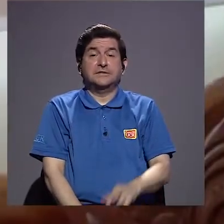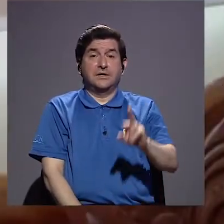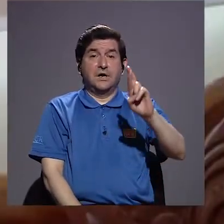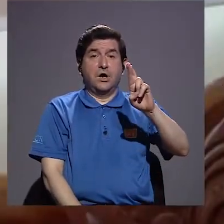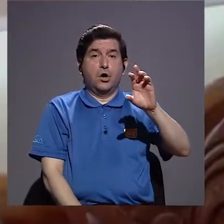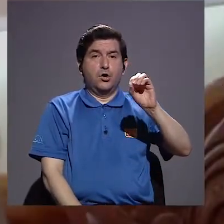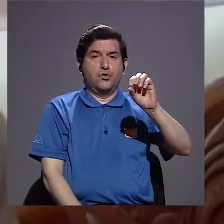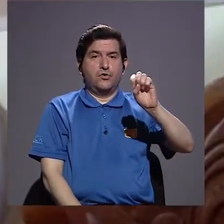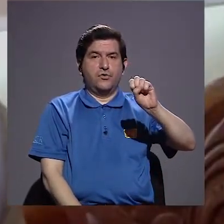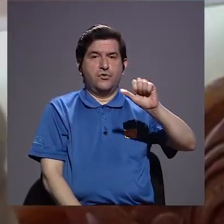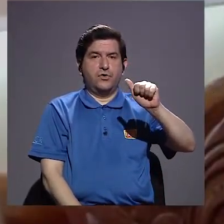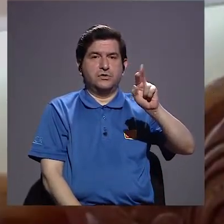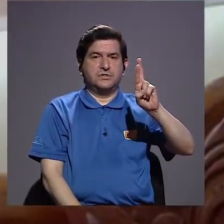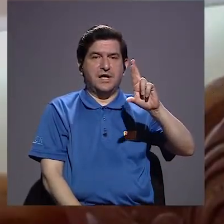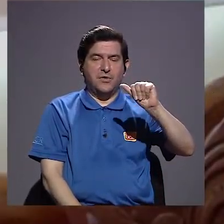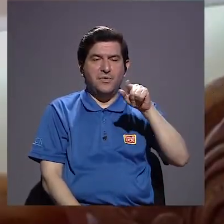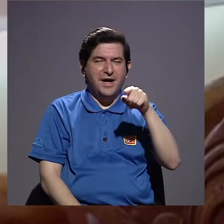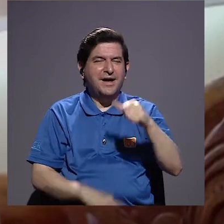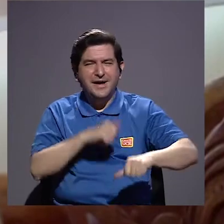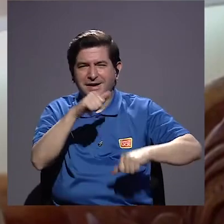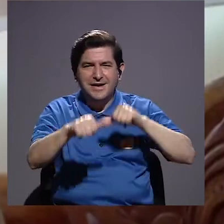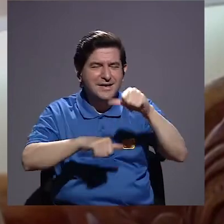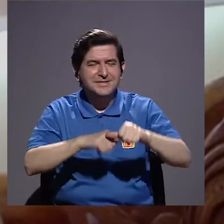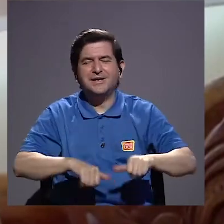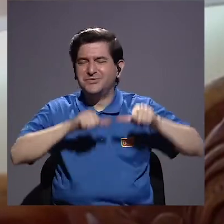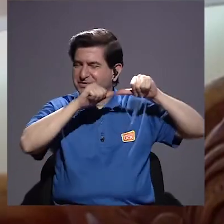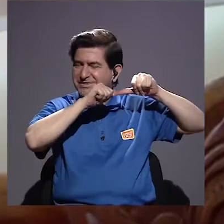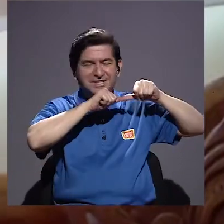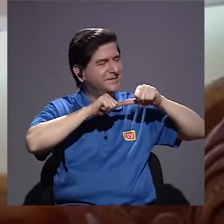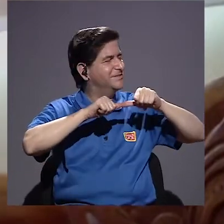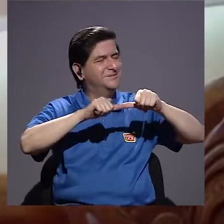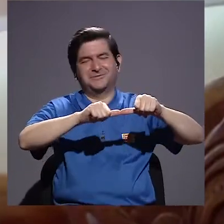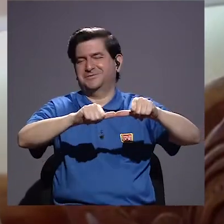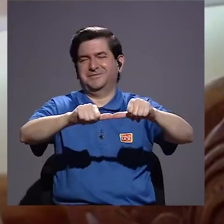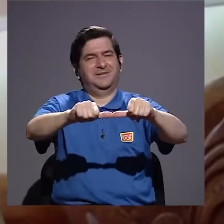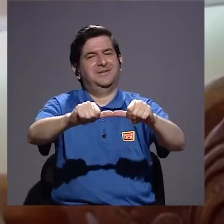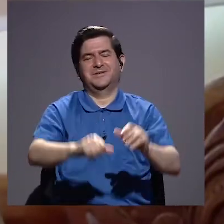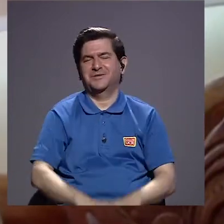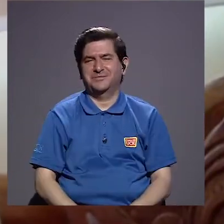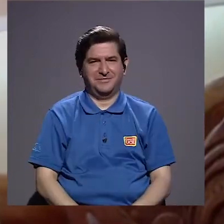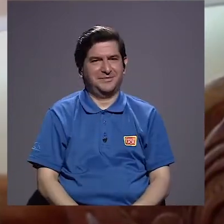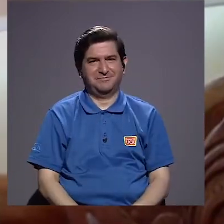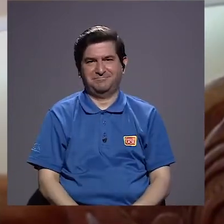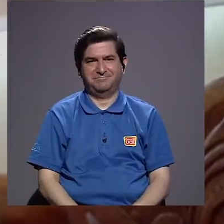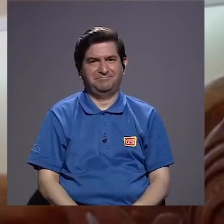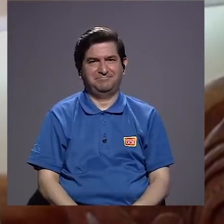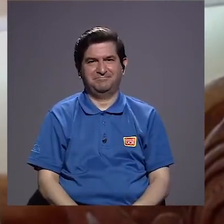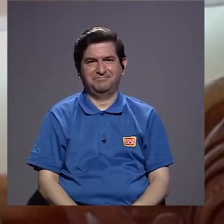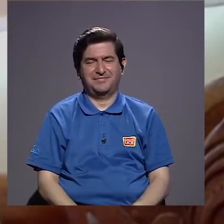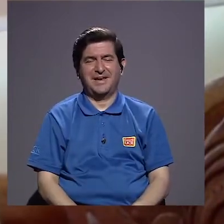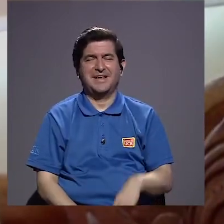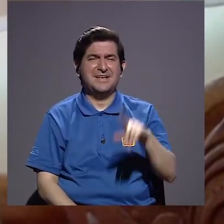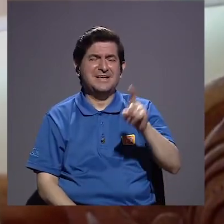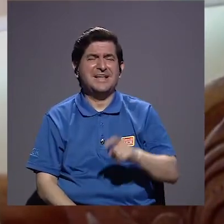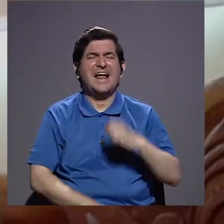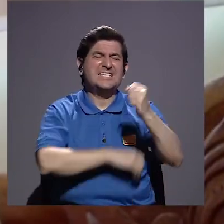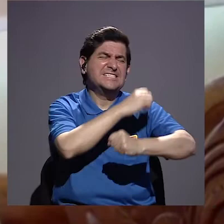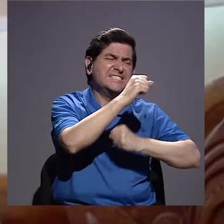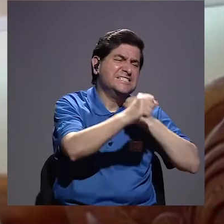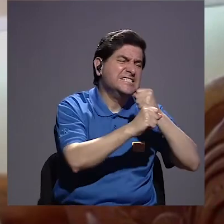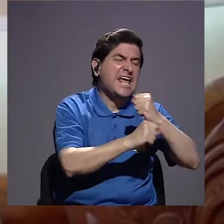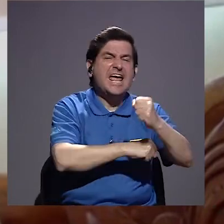Rosaura, esas son luchas casi que sostenidas, ¿verdad? De muchos